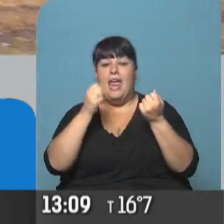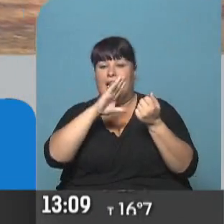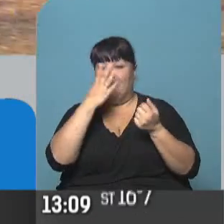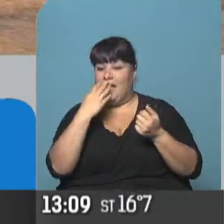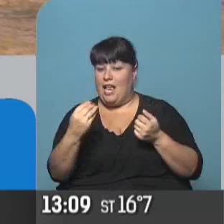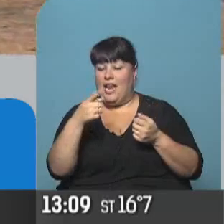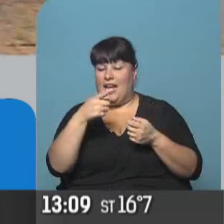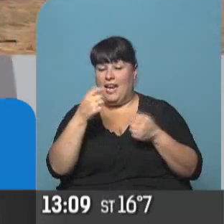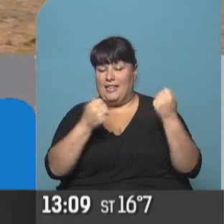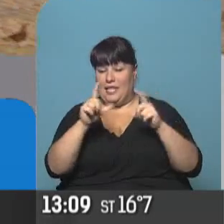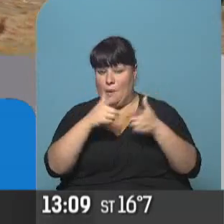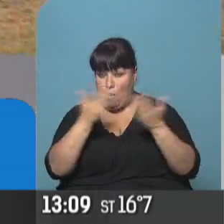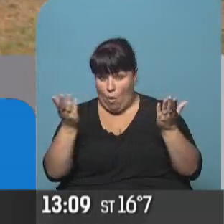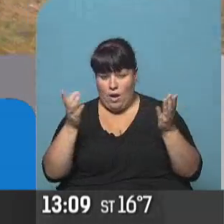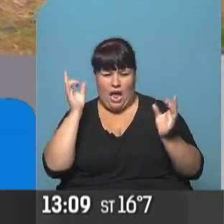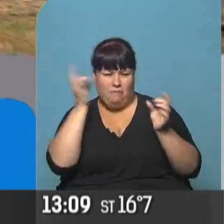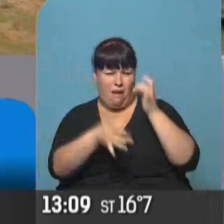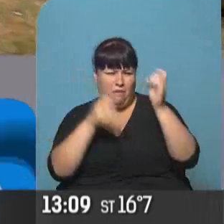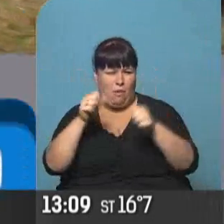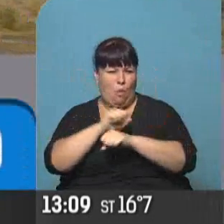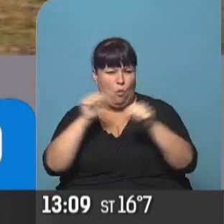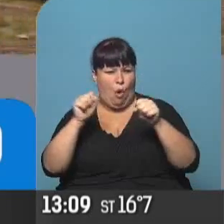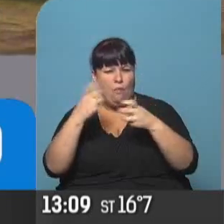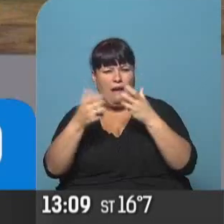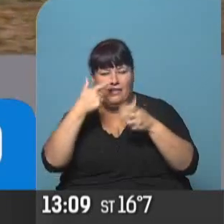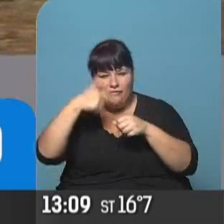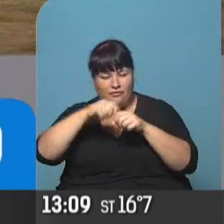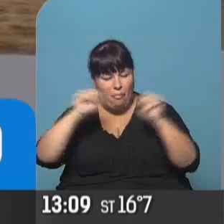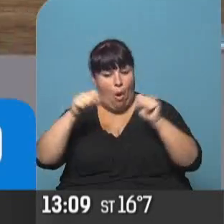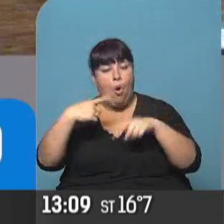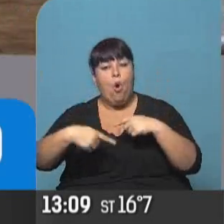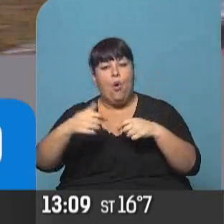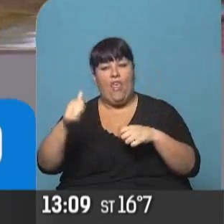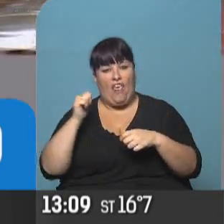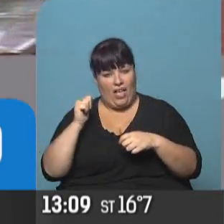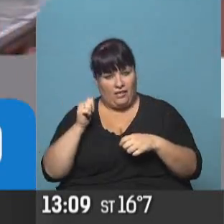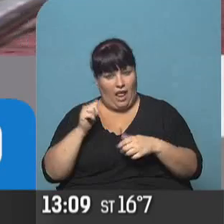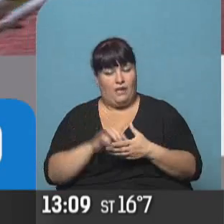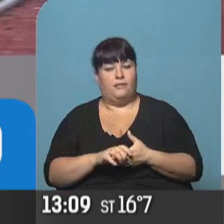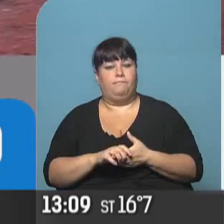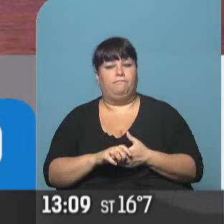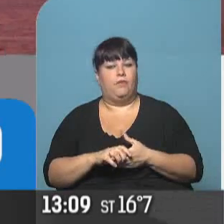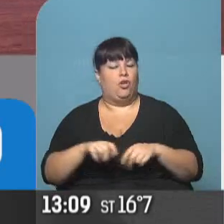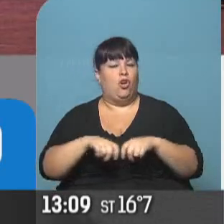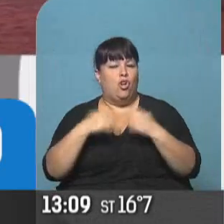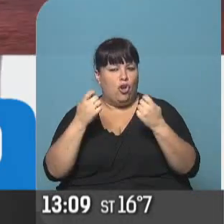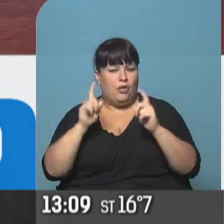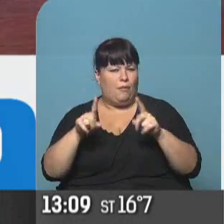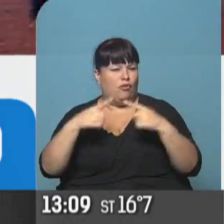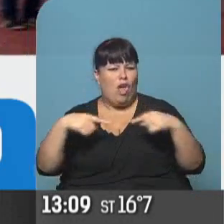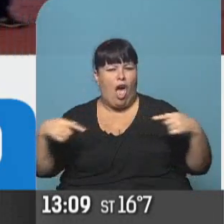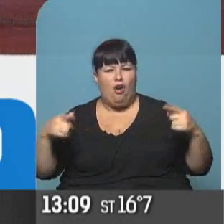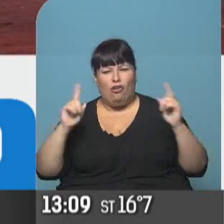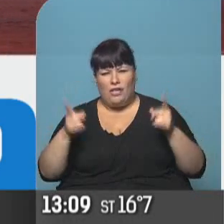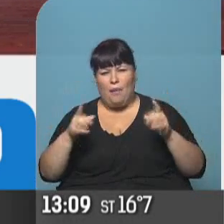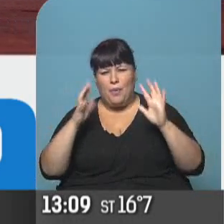la televisión pública fue atacado con una bomba Molotov en una de las ruedas traseras. Se rompieron además la totalidad